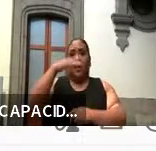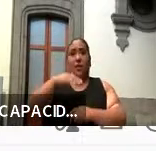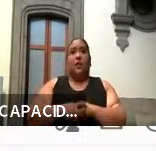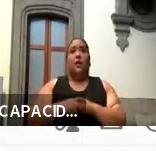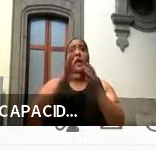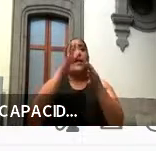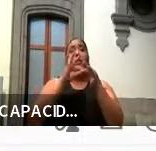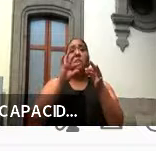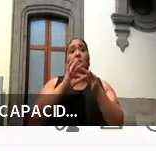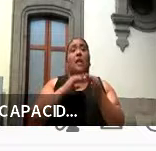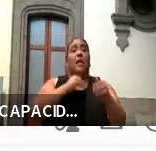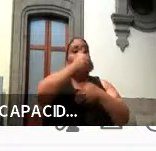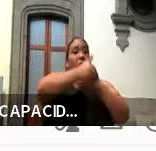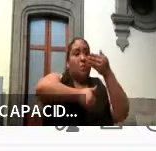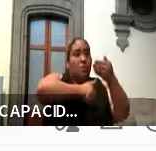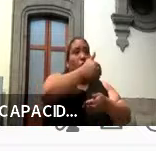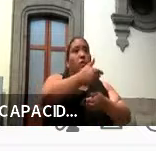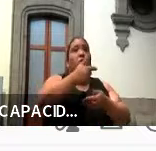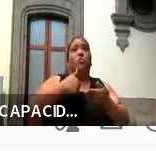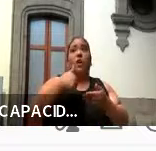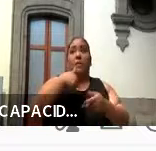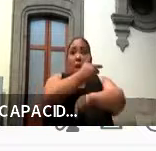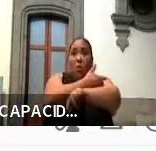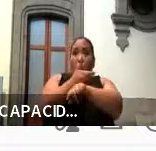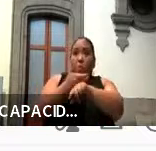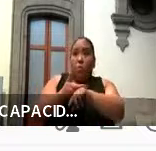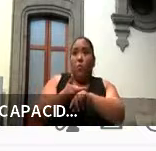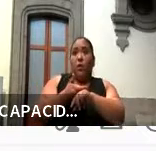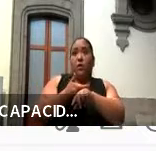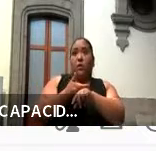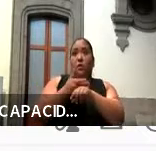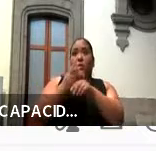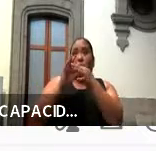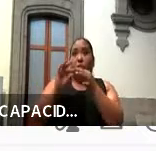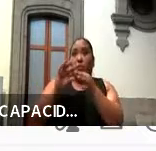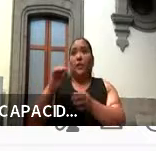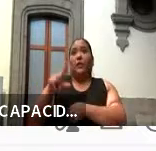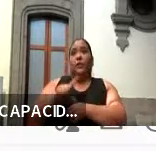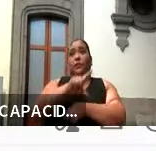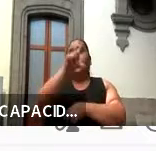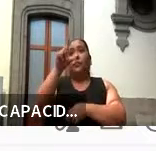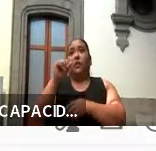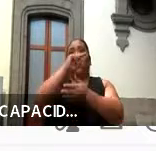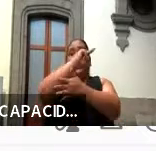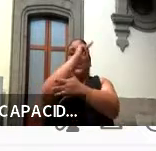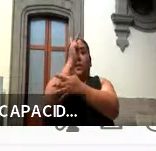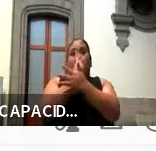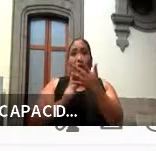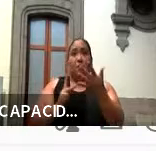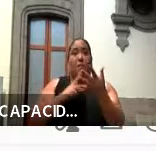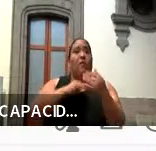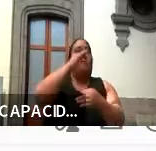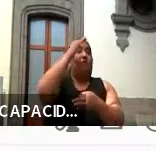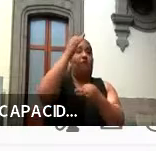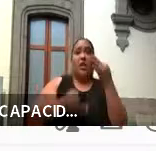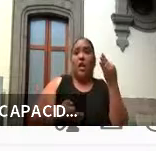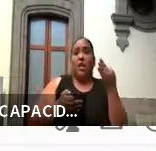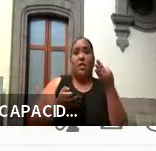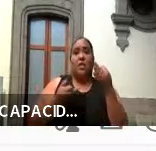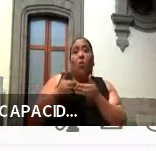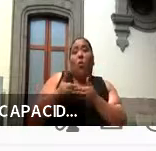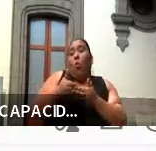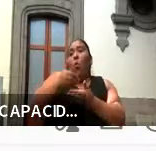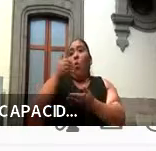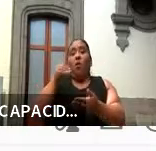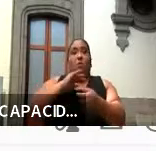procesos que me tocó acompañar, luego de que el plan haya sido finalizado o antes de finalizar,